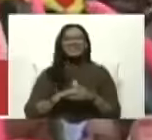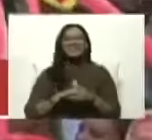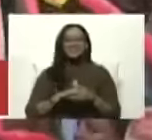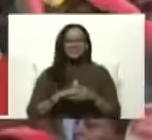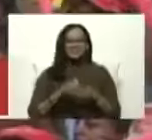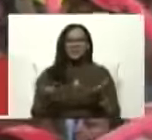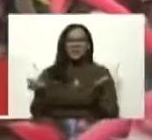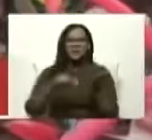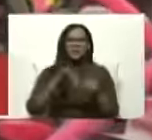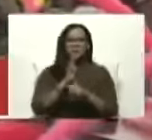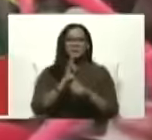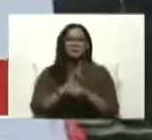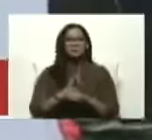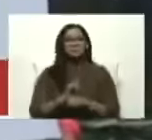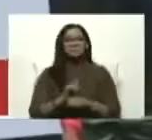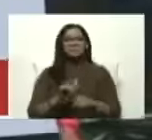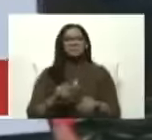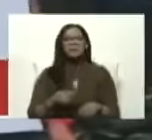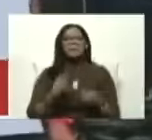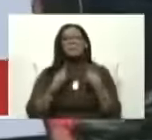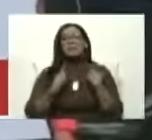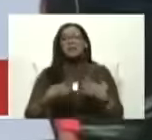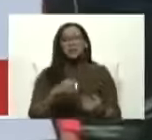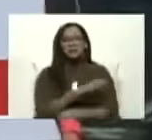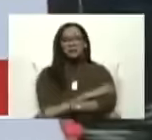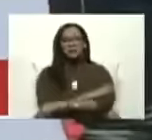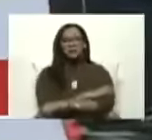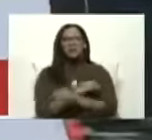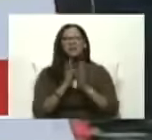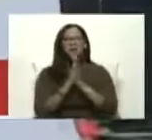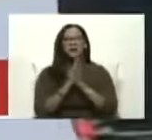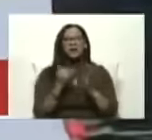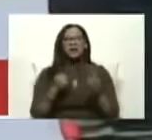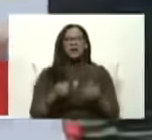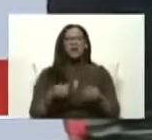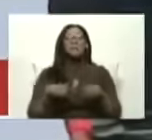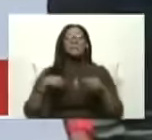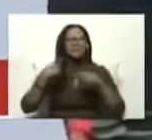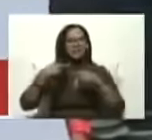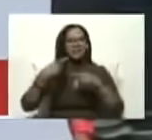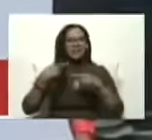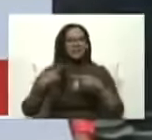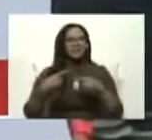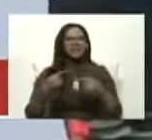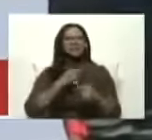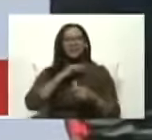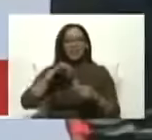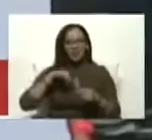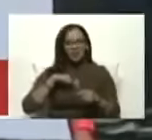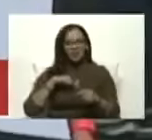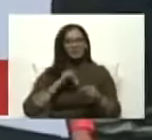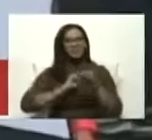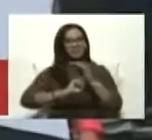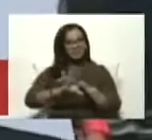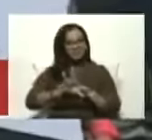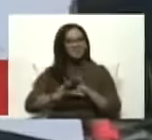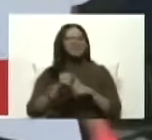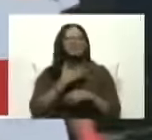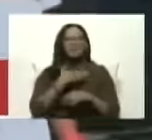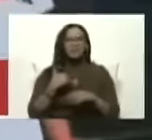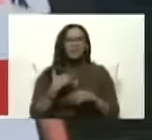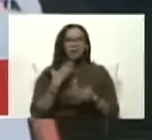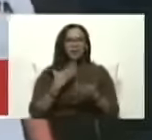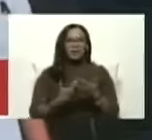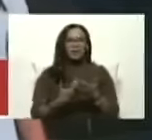rodaron pataruco. Ahora miren el favor que les quiero pedir, porque yo le dije, más tarde mandó la nuestra. Entonces les quiero pedir,